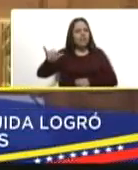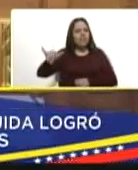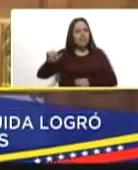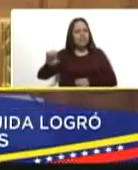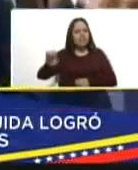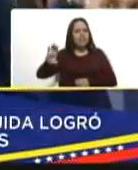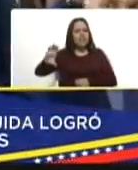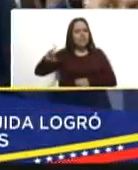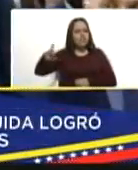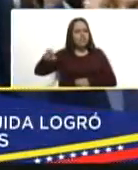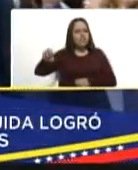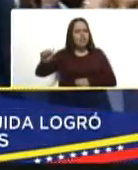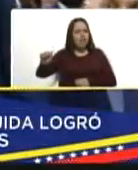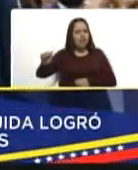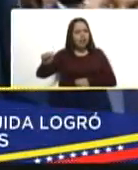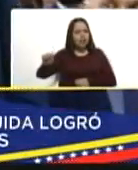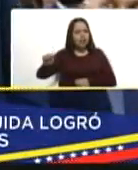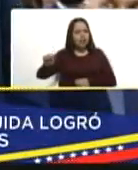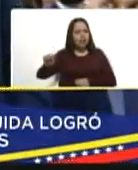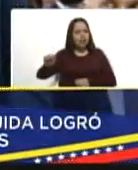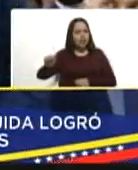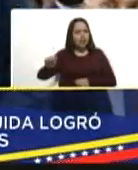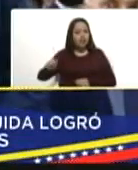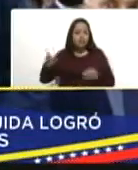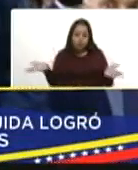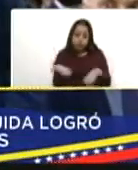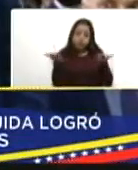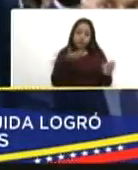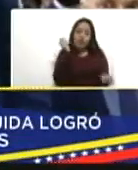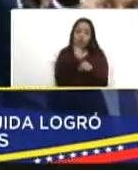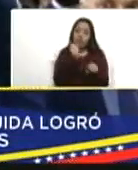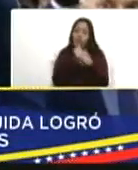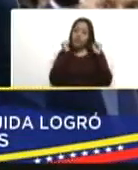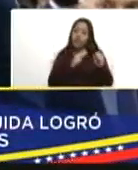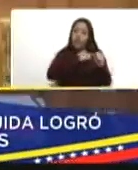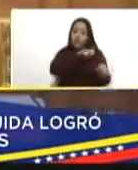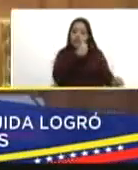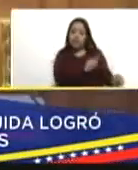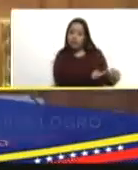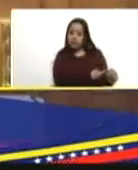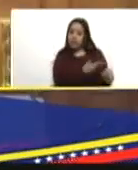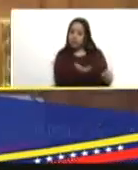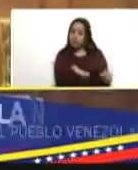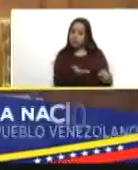tellechea aprieta tellechea aprieta duro tellechea